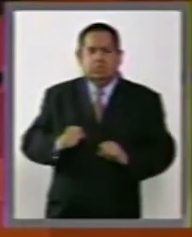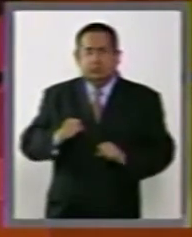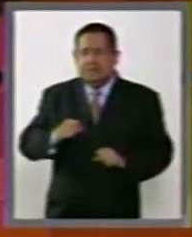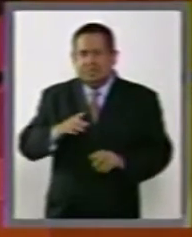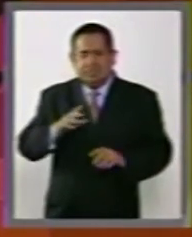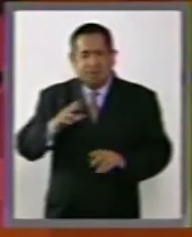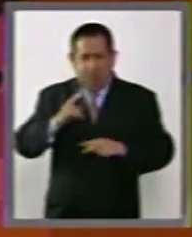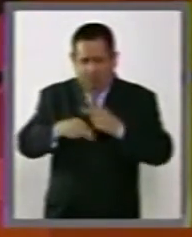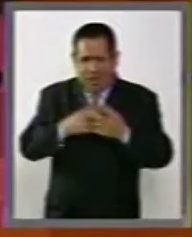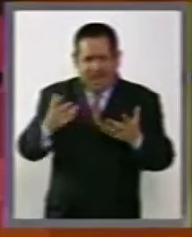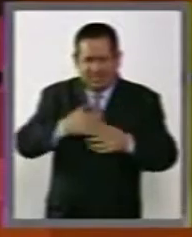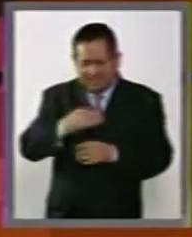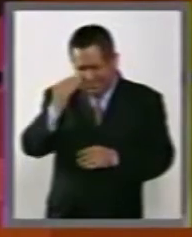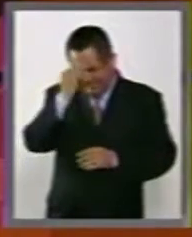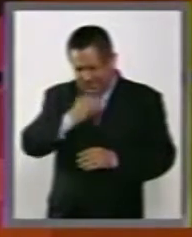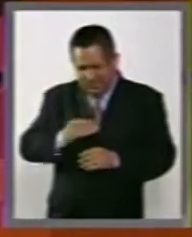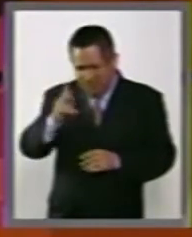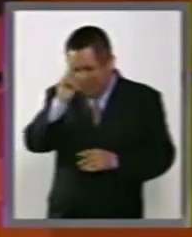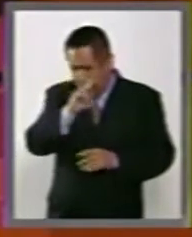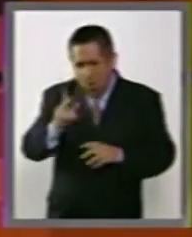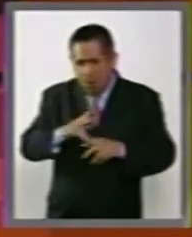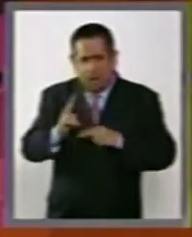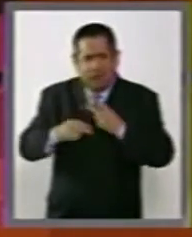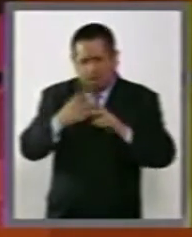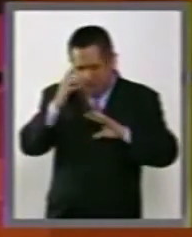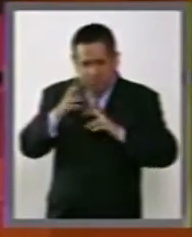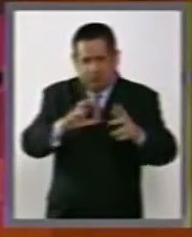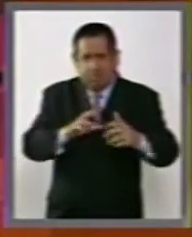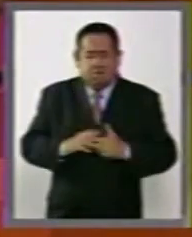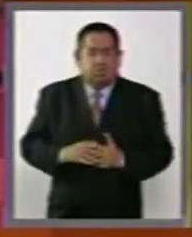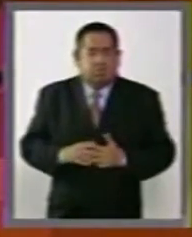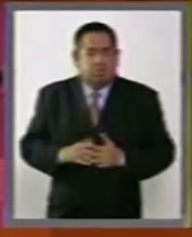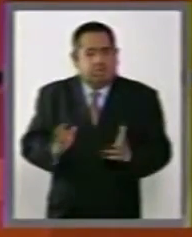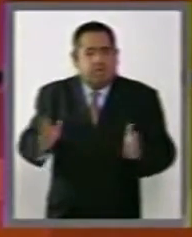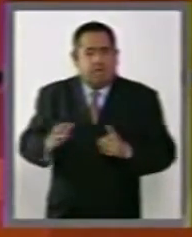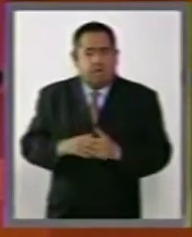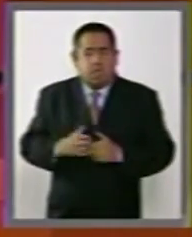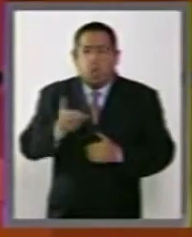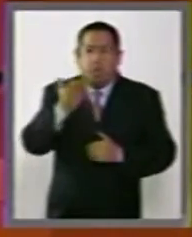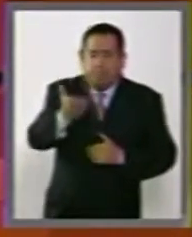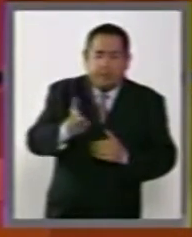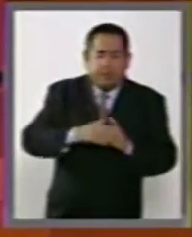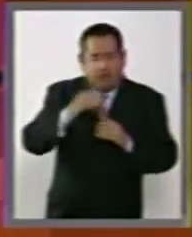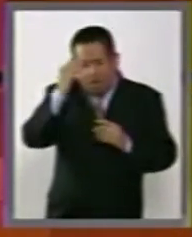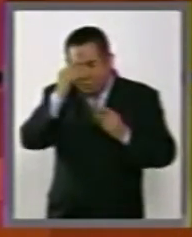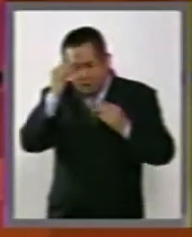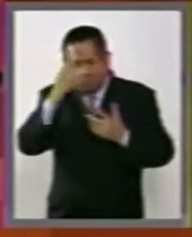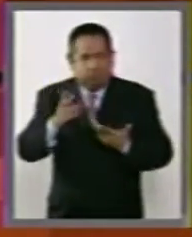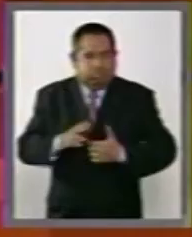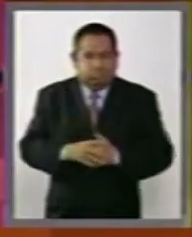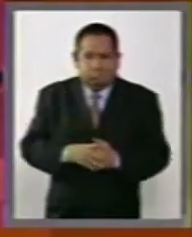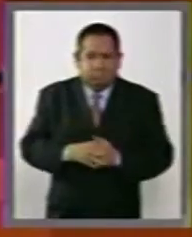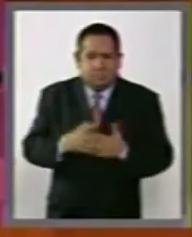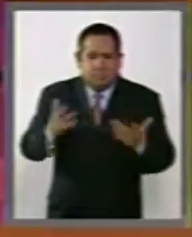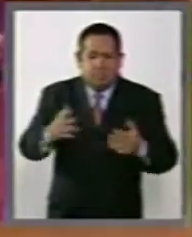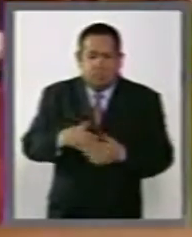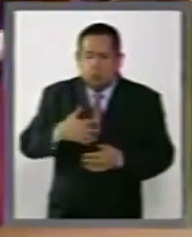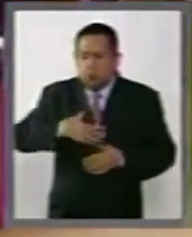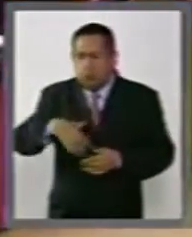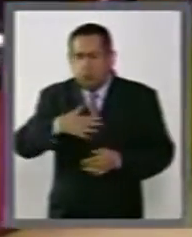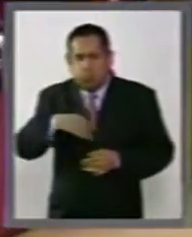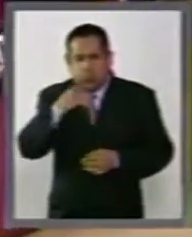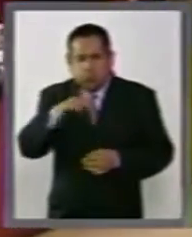atrocidad que van a cometer, y entonces ya el pedir que reflexionen creo que sería un